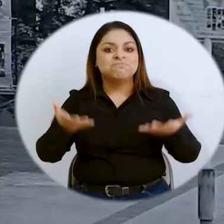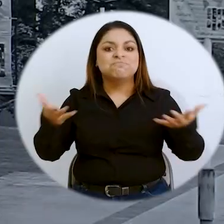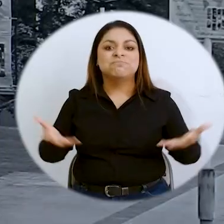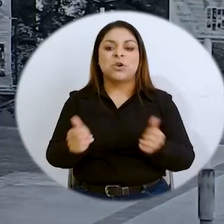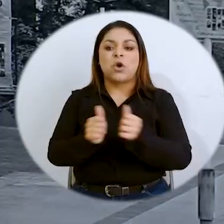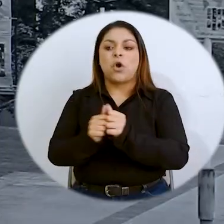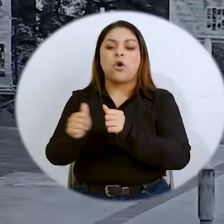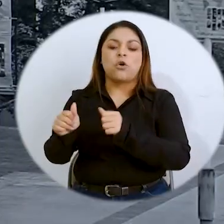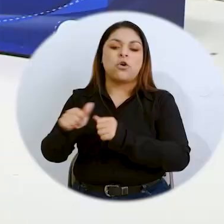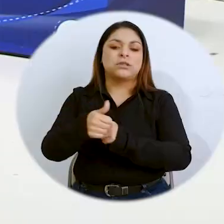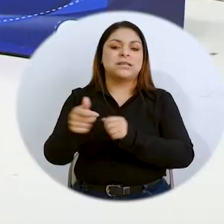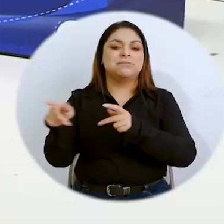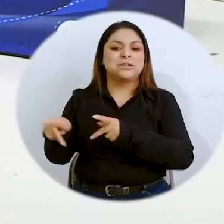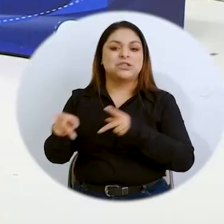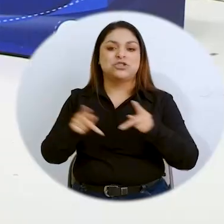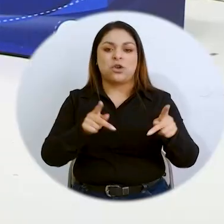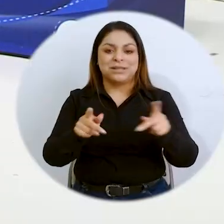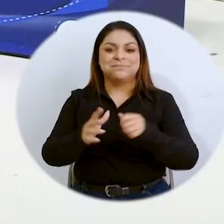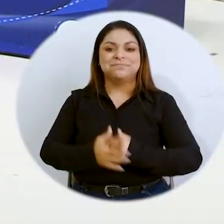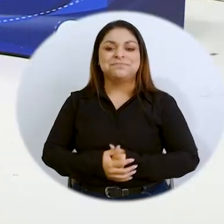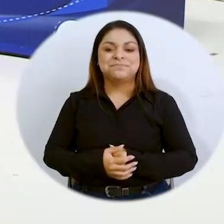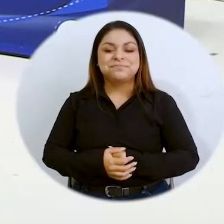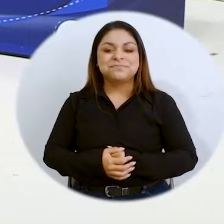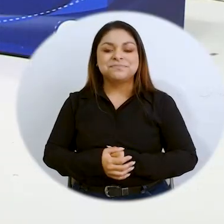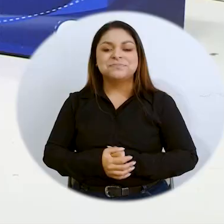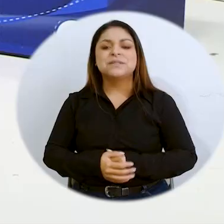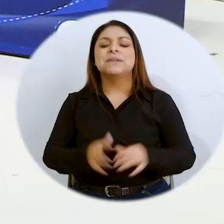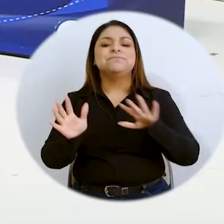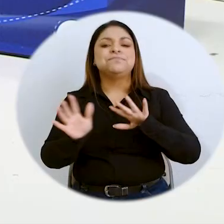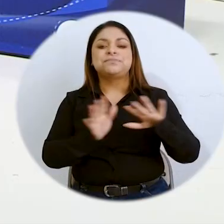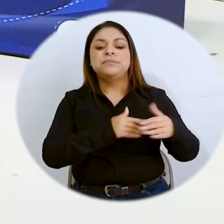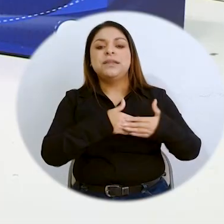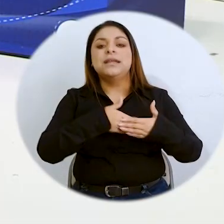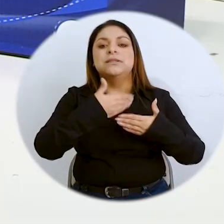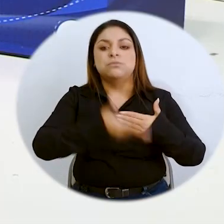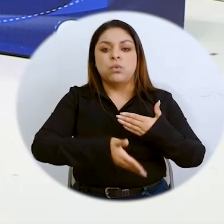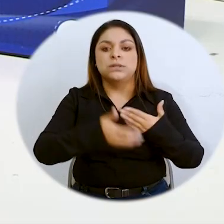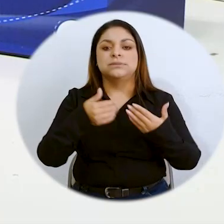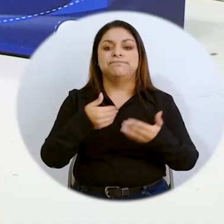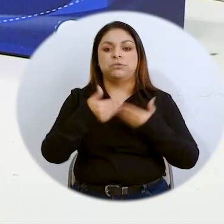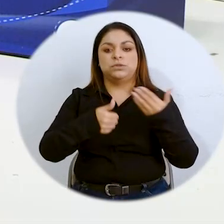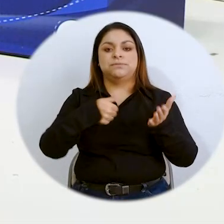personas. Pasado el proceso electoral, ¿qué lectura